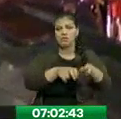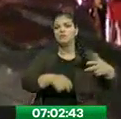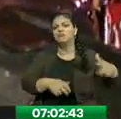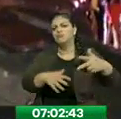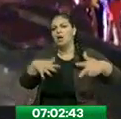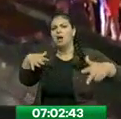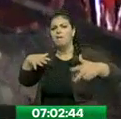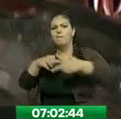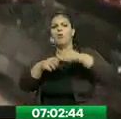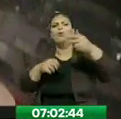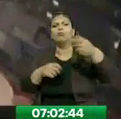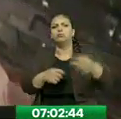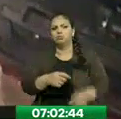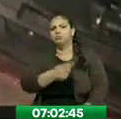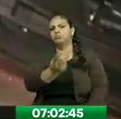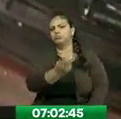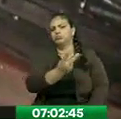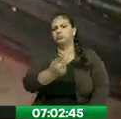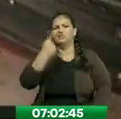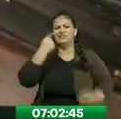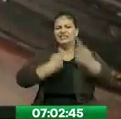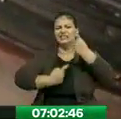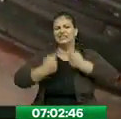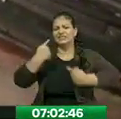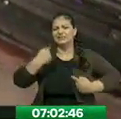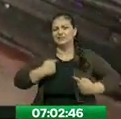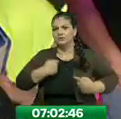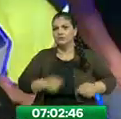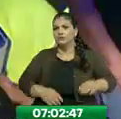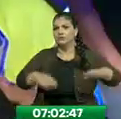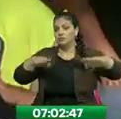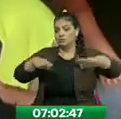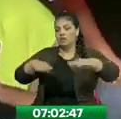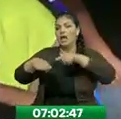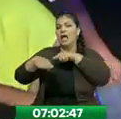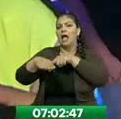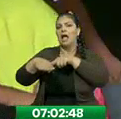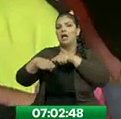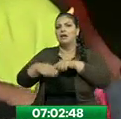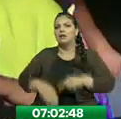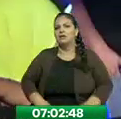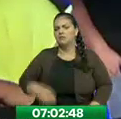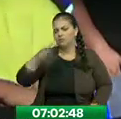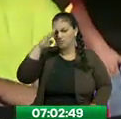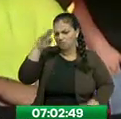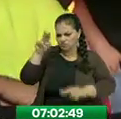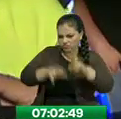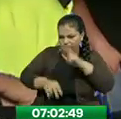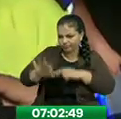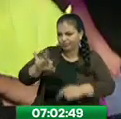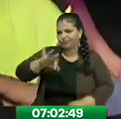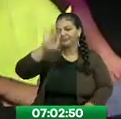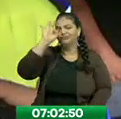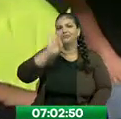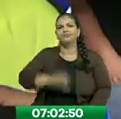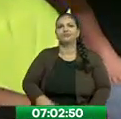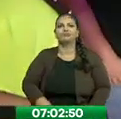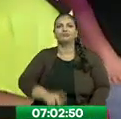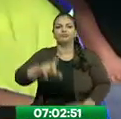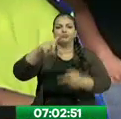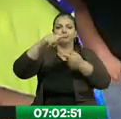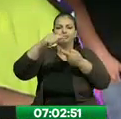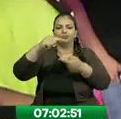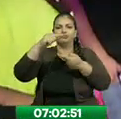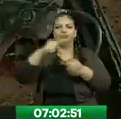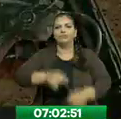último vehículo se habrían encontrado latas de cerveza. Nosotros como Policía Nacional recomendamos a la ciudadanía que por favor se cuide mucho.